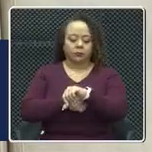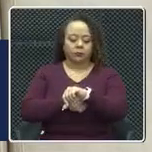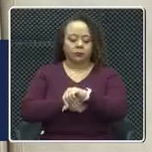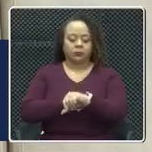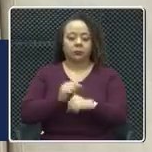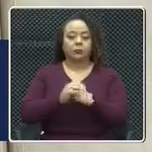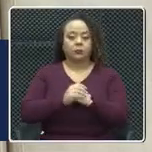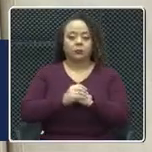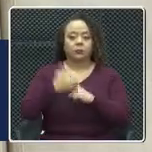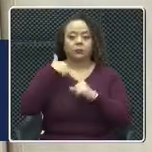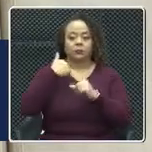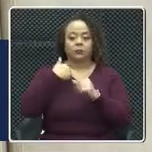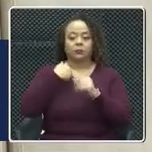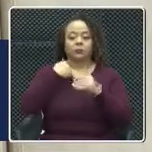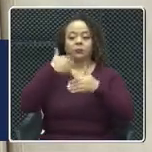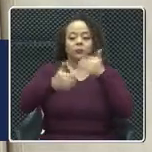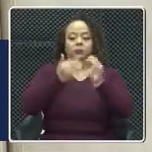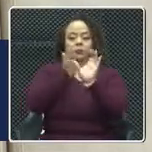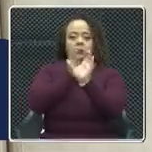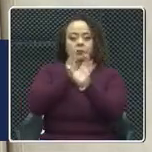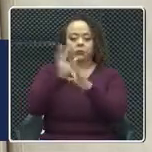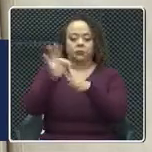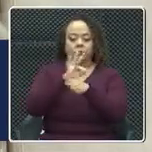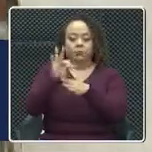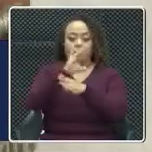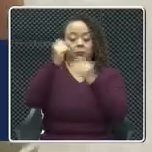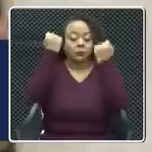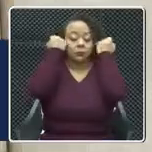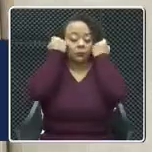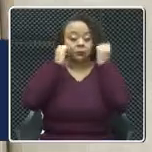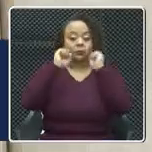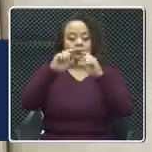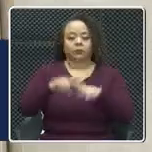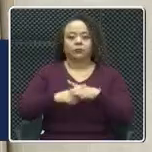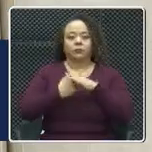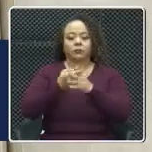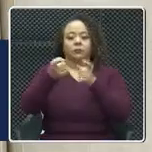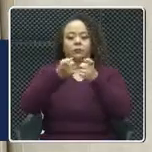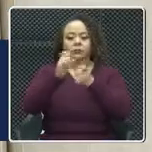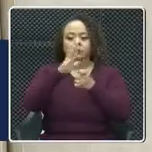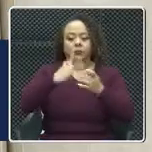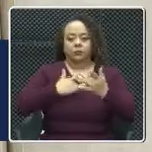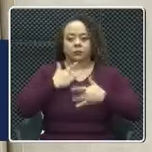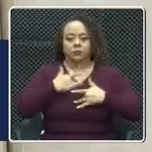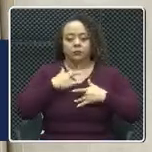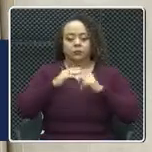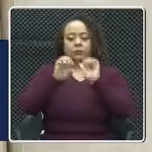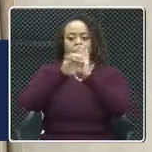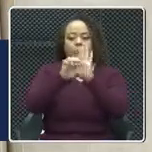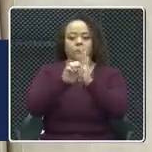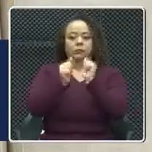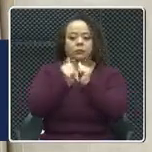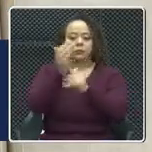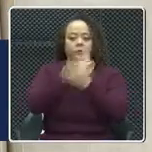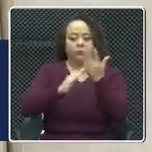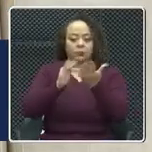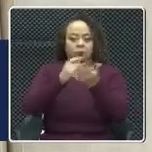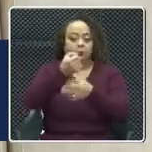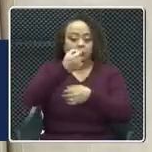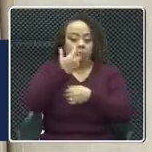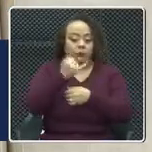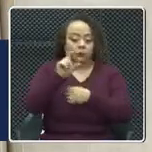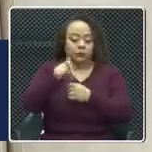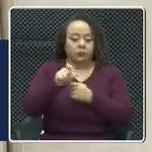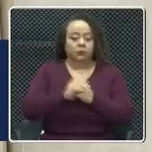un proceso psicoterapéutico, que tiene atención, por ejemplo, psiquiátrica, que puede empezar a controlar sus síntomas, de, por ejemplo, con alguna medicación si se